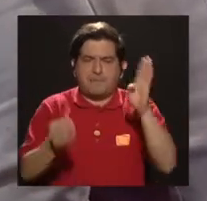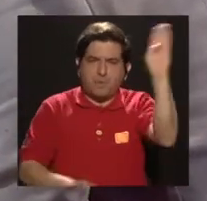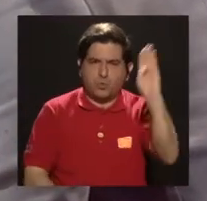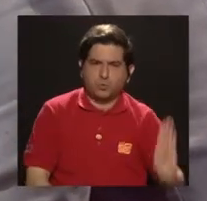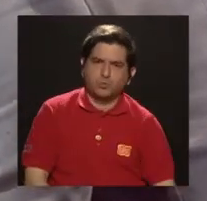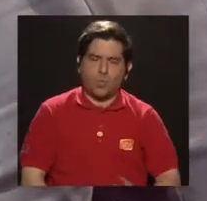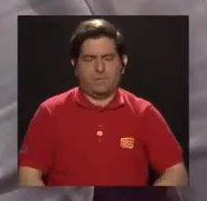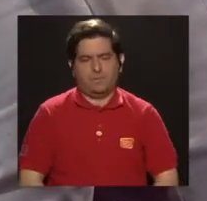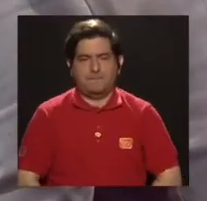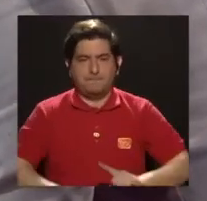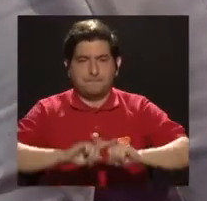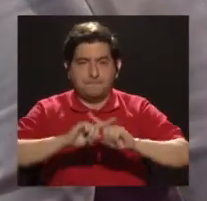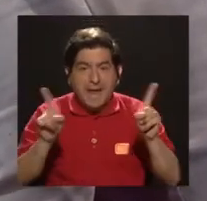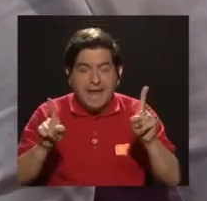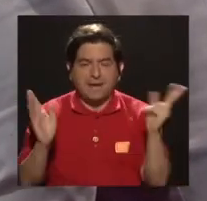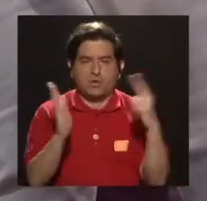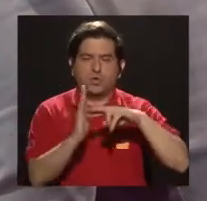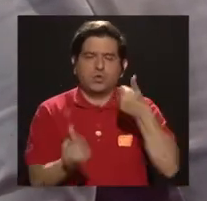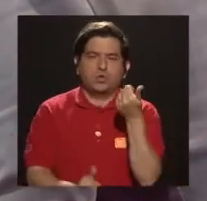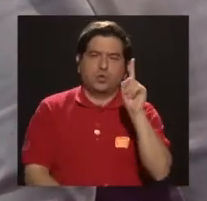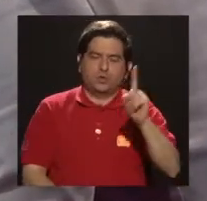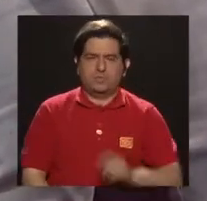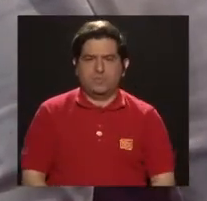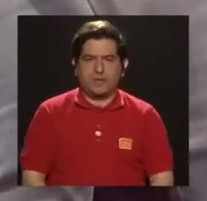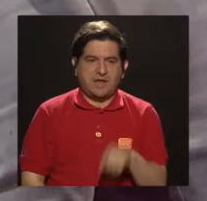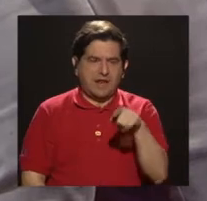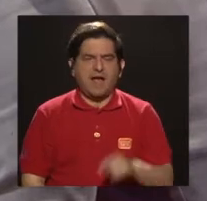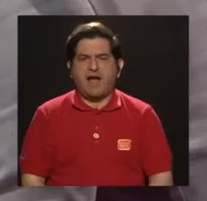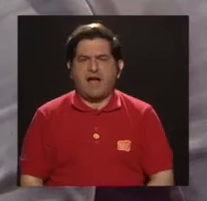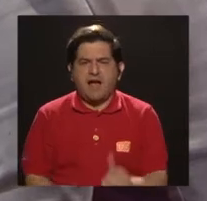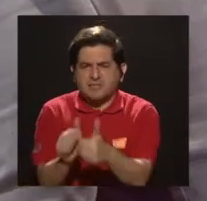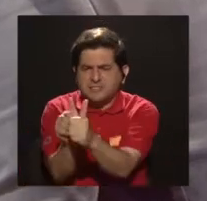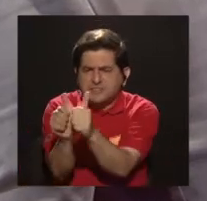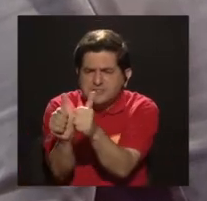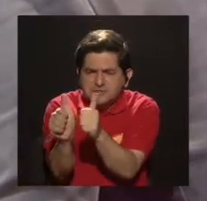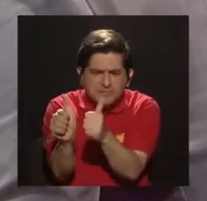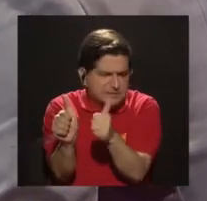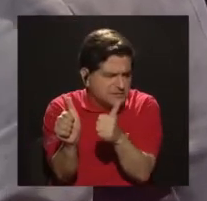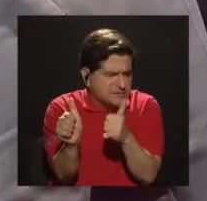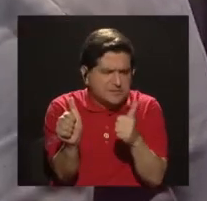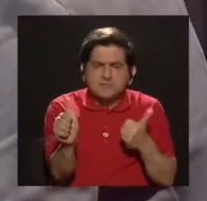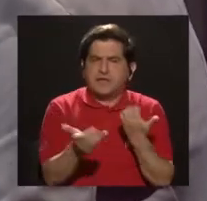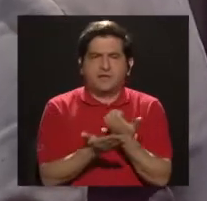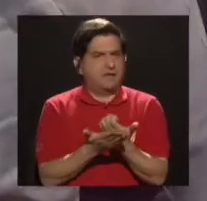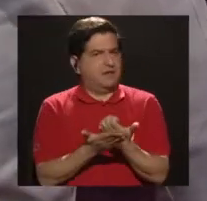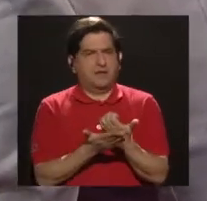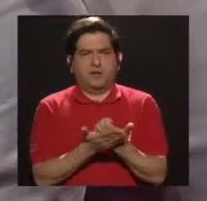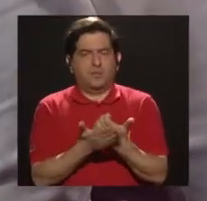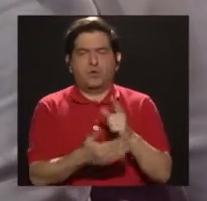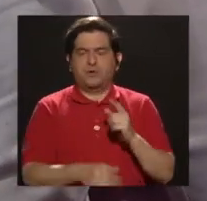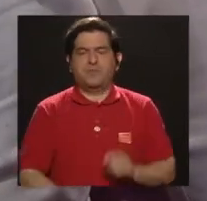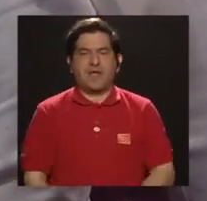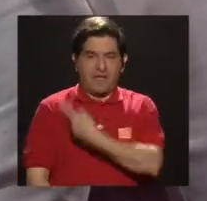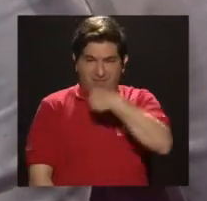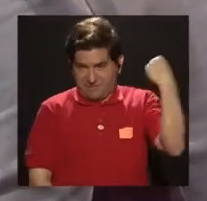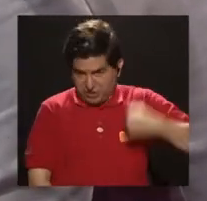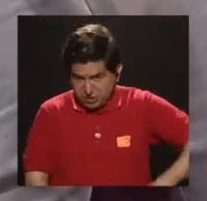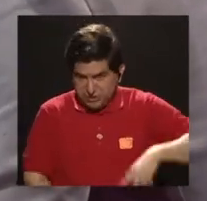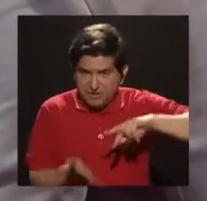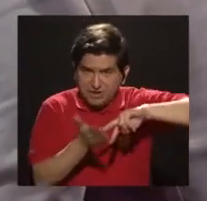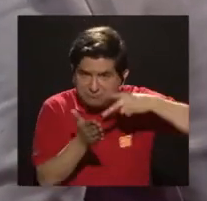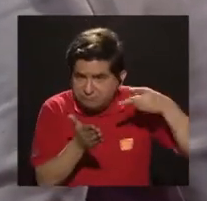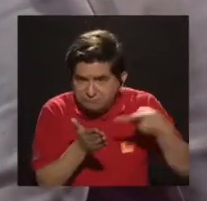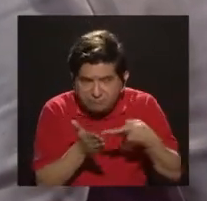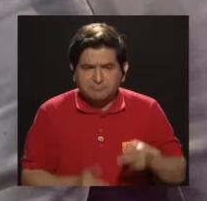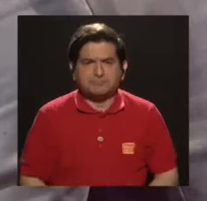pero en el 2011 una desaceleración de la economía china que significó